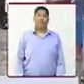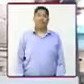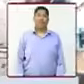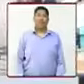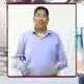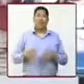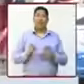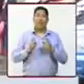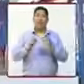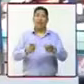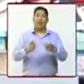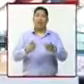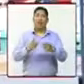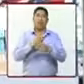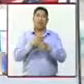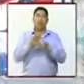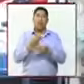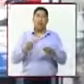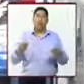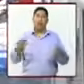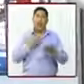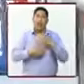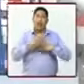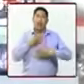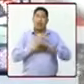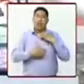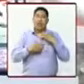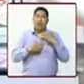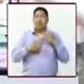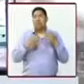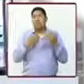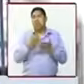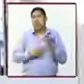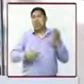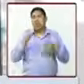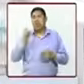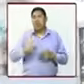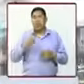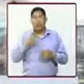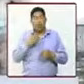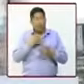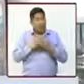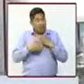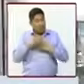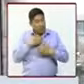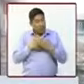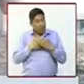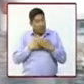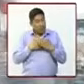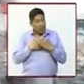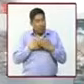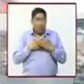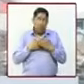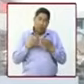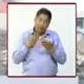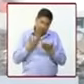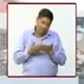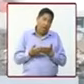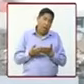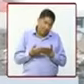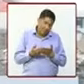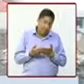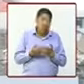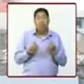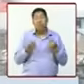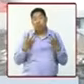Un regalo de Navidad material, el deseo de que nos pueda, no sé qué, era lo que necesitemos o añoremos, no está de más, si es lo que la